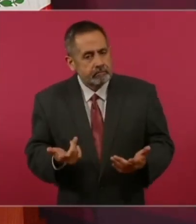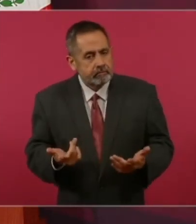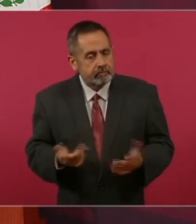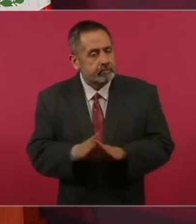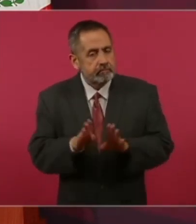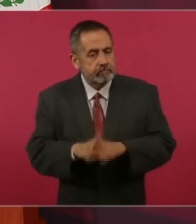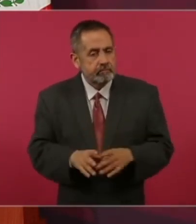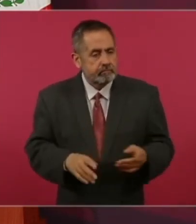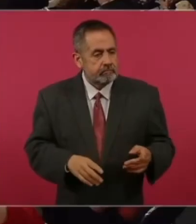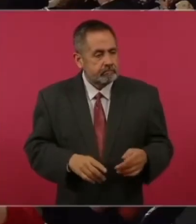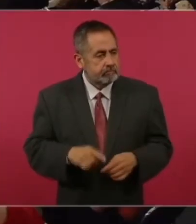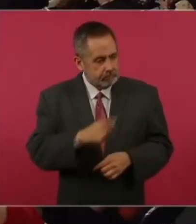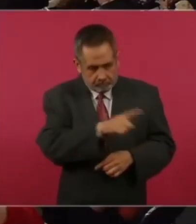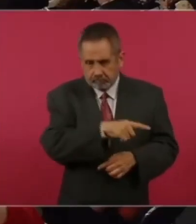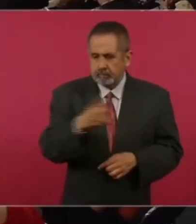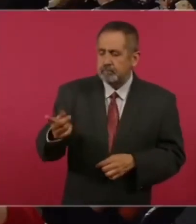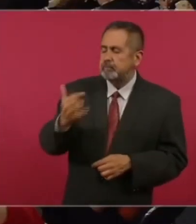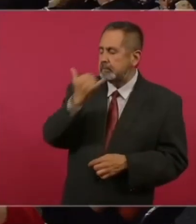¿Por qué no ofrecen disculpa?